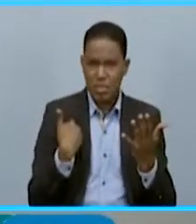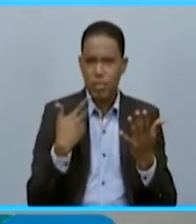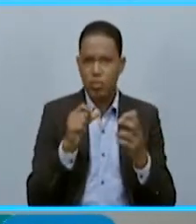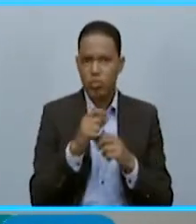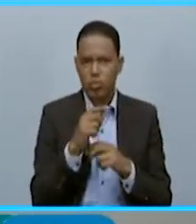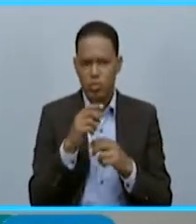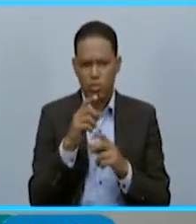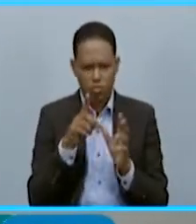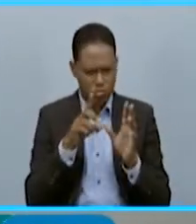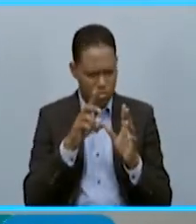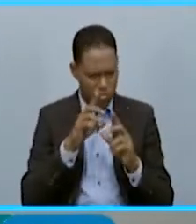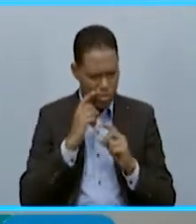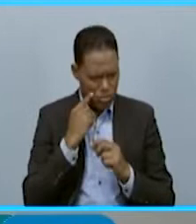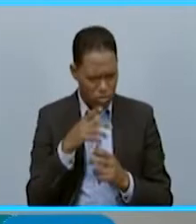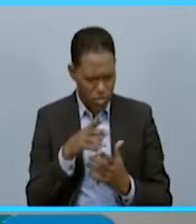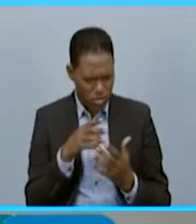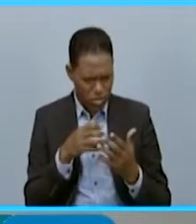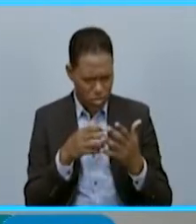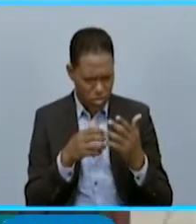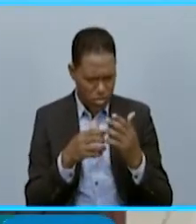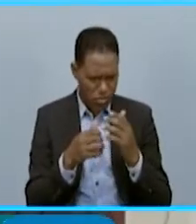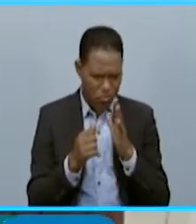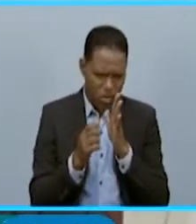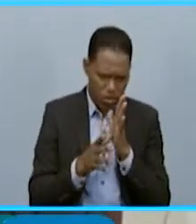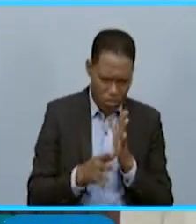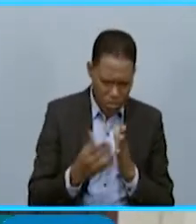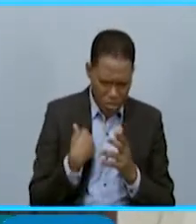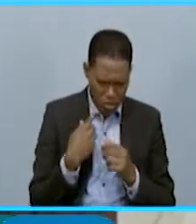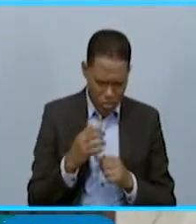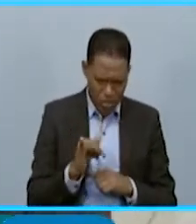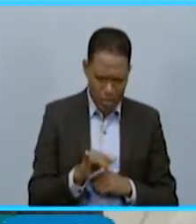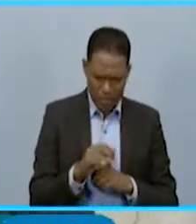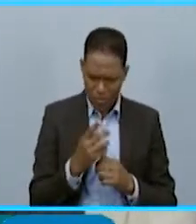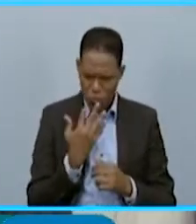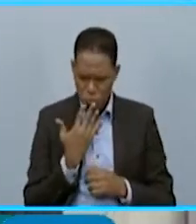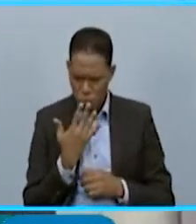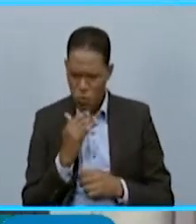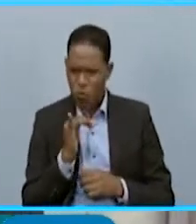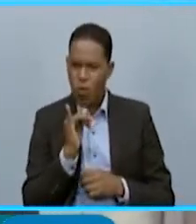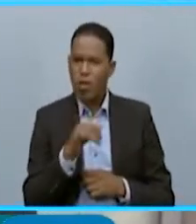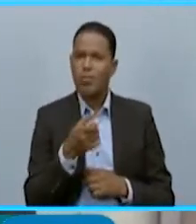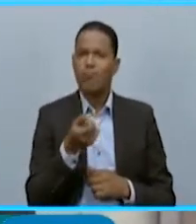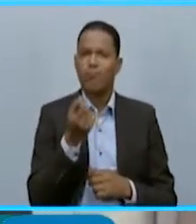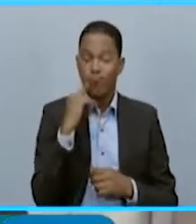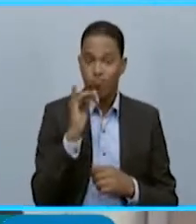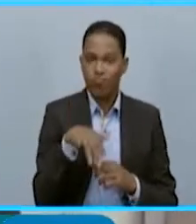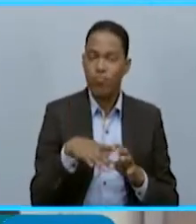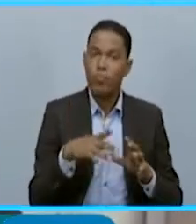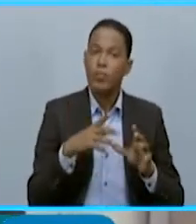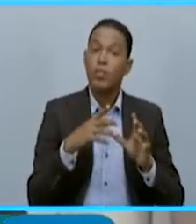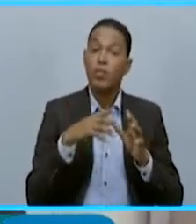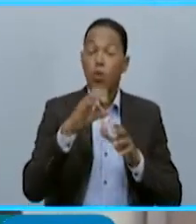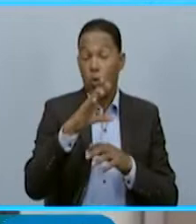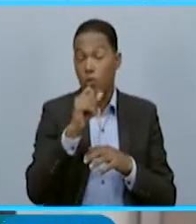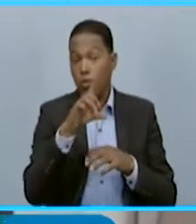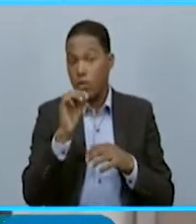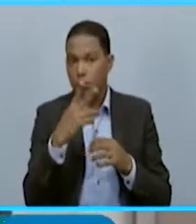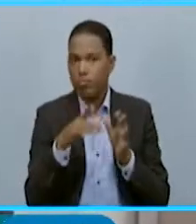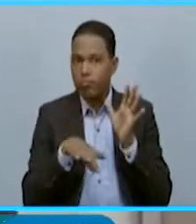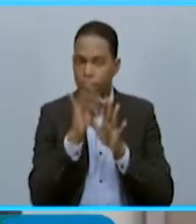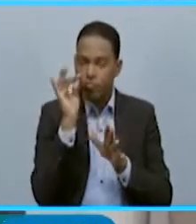de cómo aparecieron la diarrea y el color de las diarreas la fémina convive con tres integrantes de su familia y hasta el momento